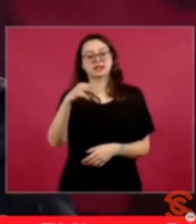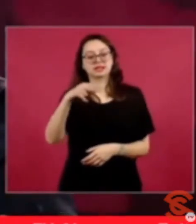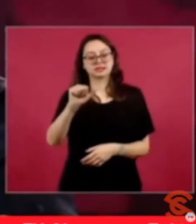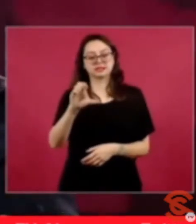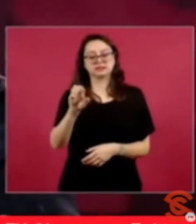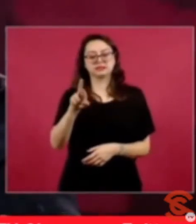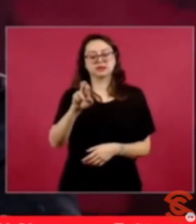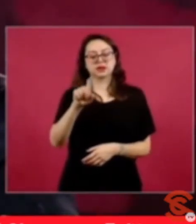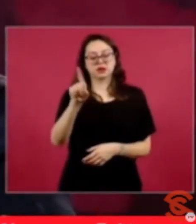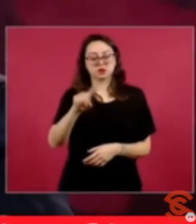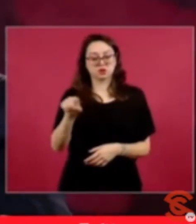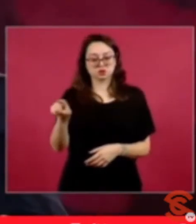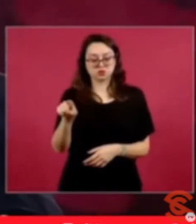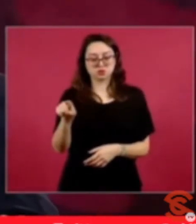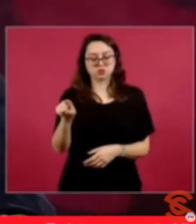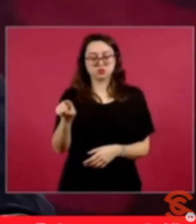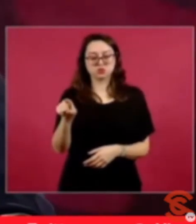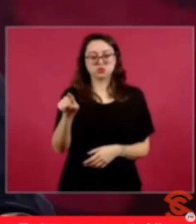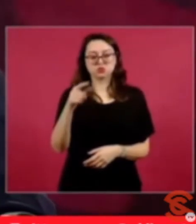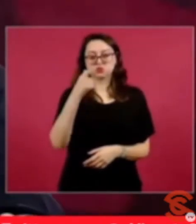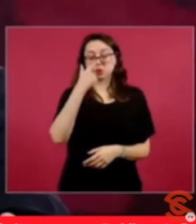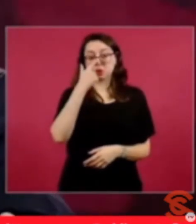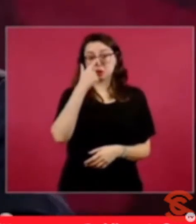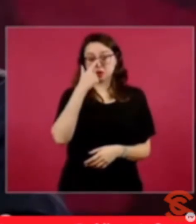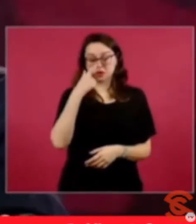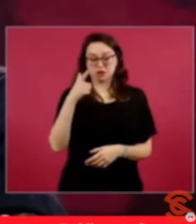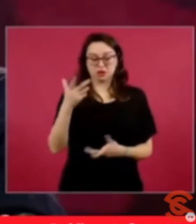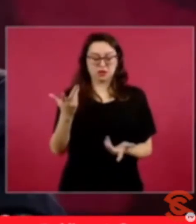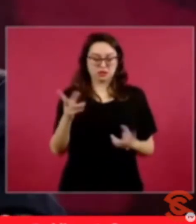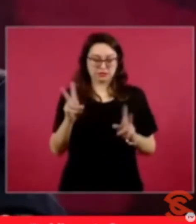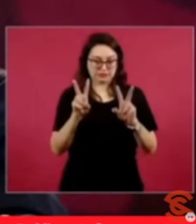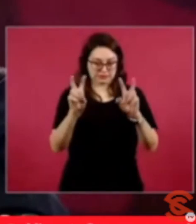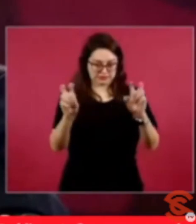a inaugurar un rompeolas